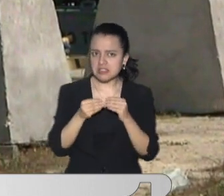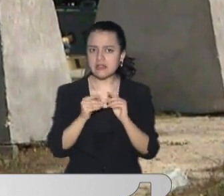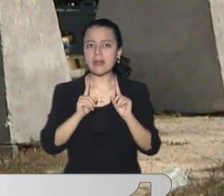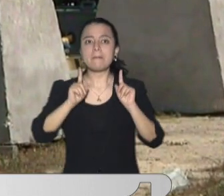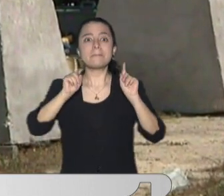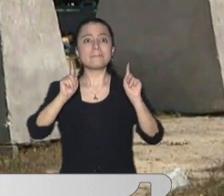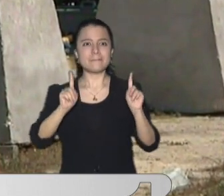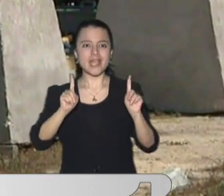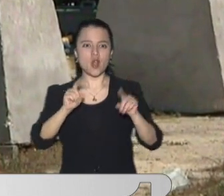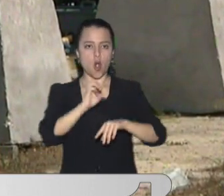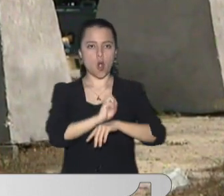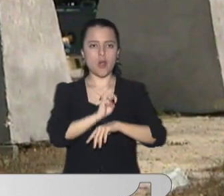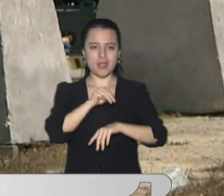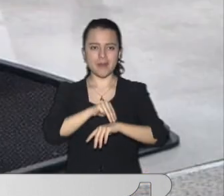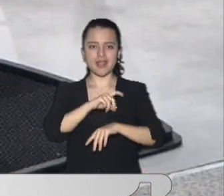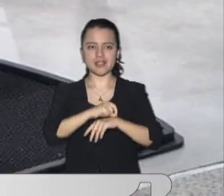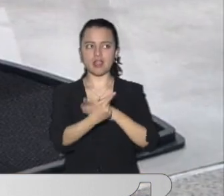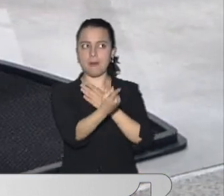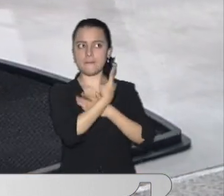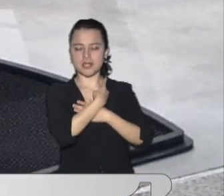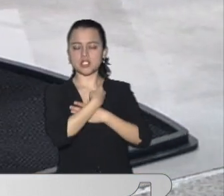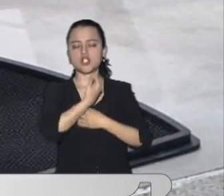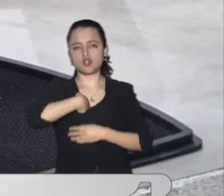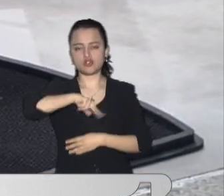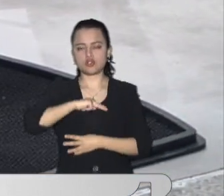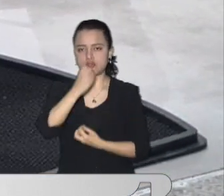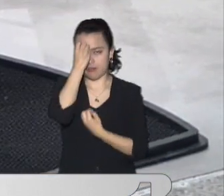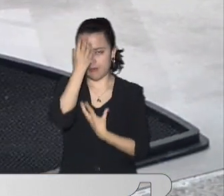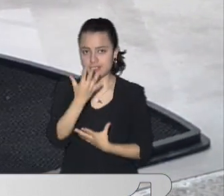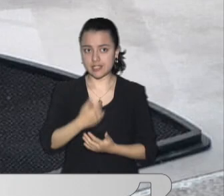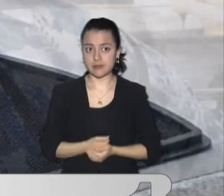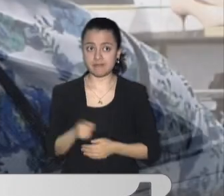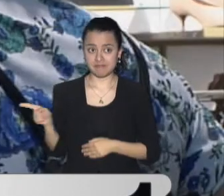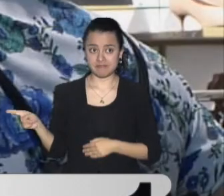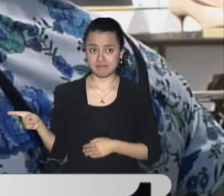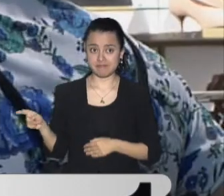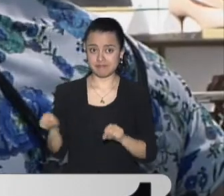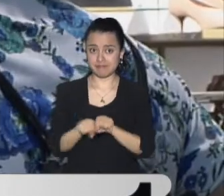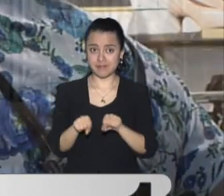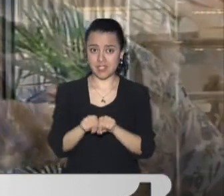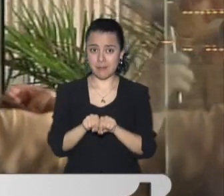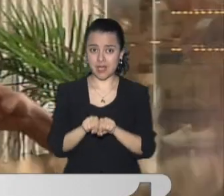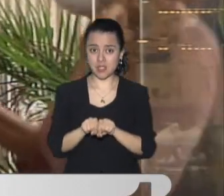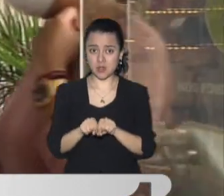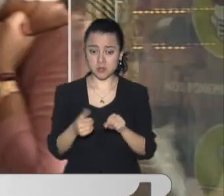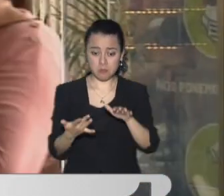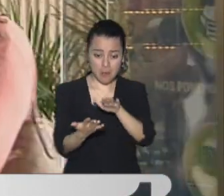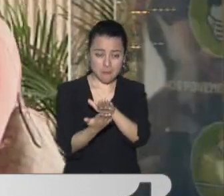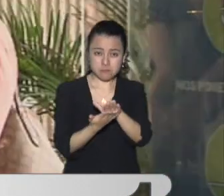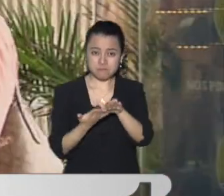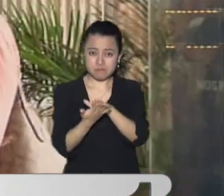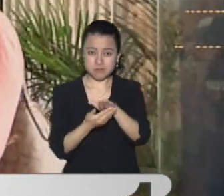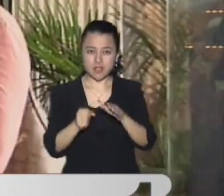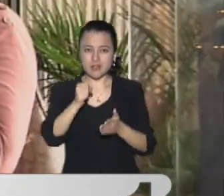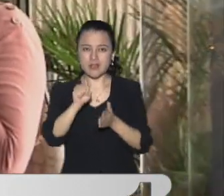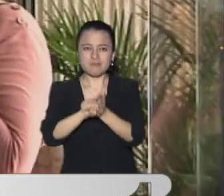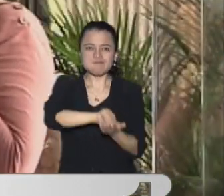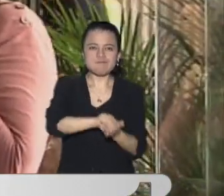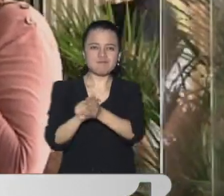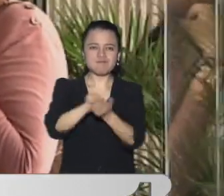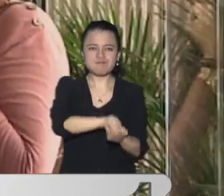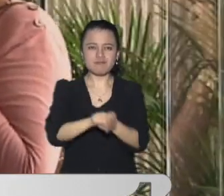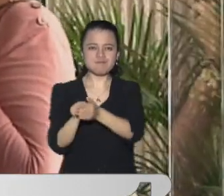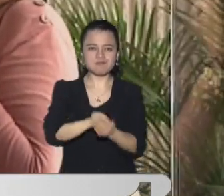información de la OMS. La desinfección de zapatos, el registro de ingreso a establecimientos, los